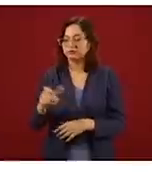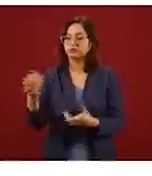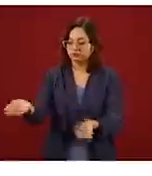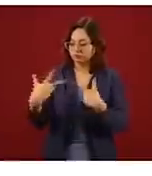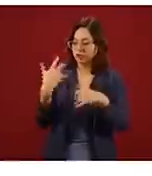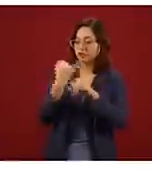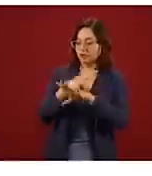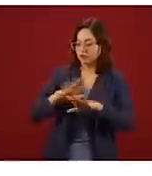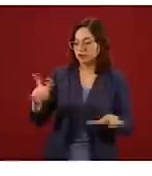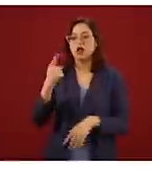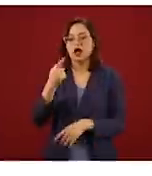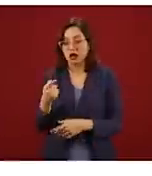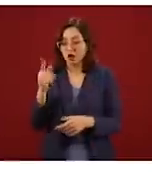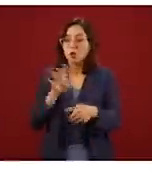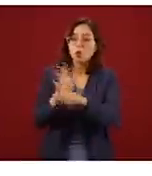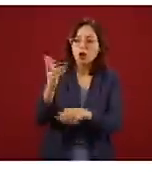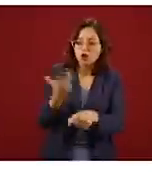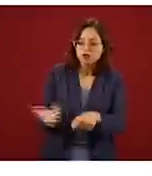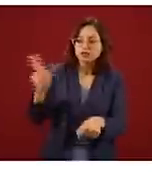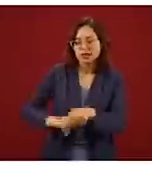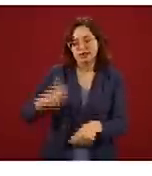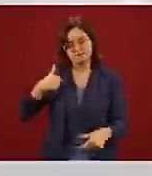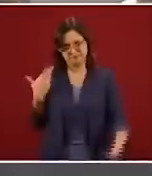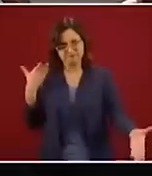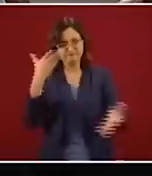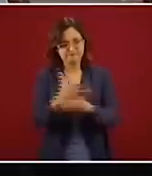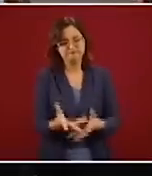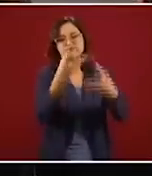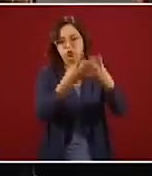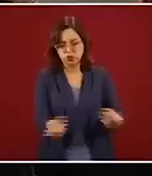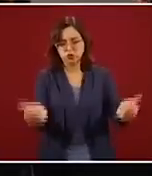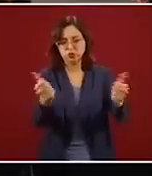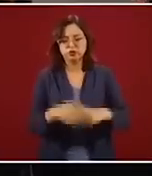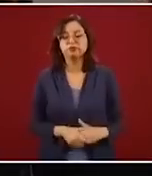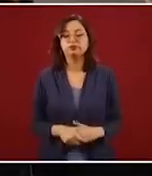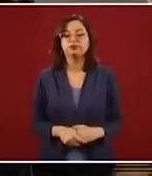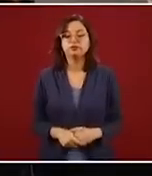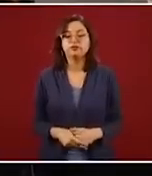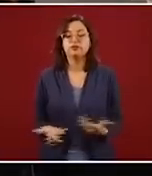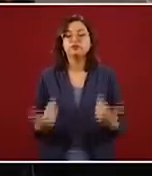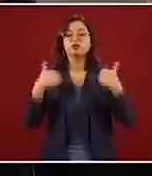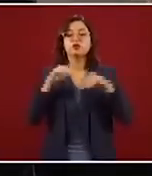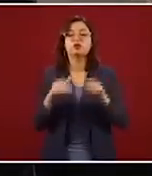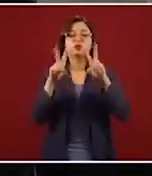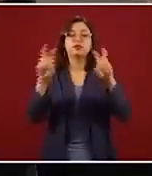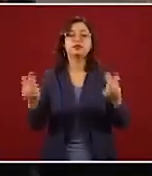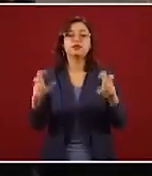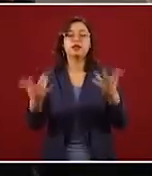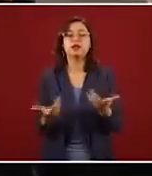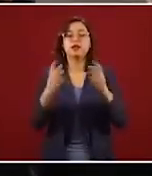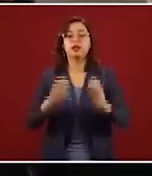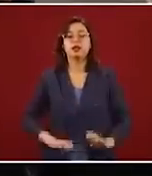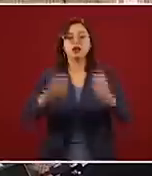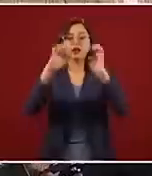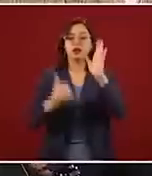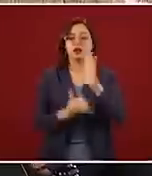información precisa nos ayudó a poder responder a esto. Doctor, por favor. Rápido, respecto a la infraestructura que se tiene en los